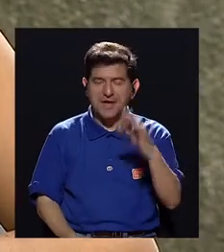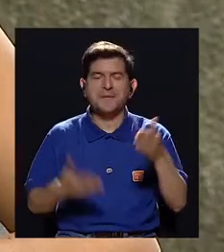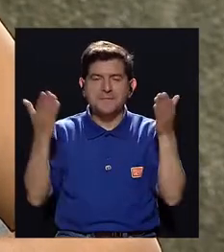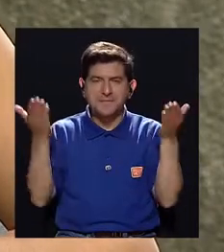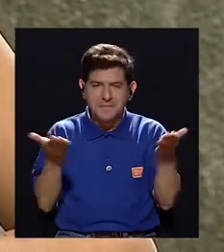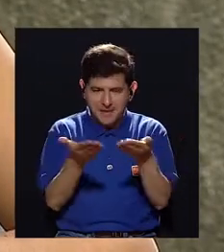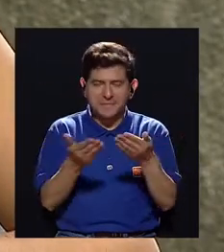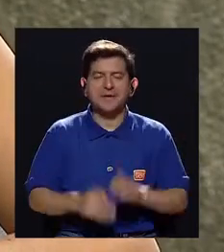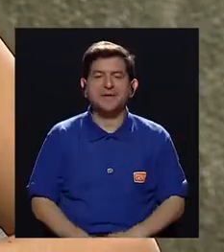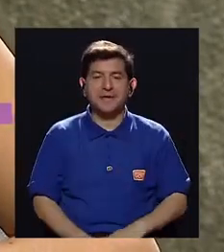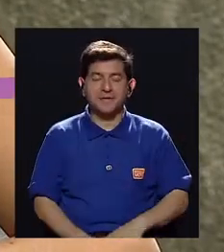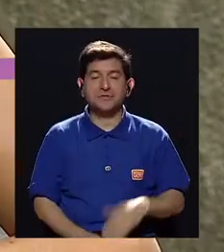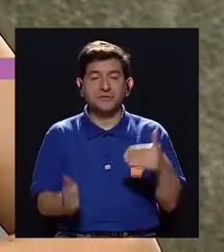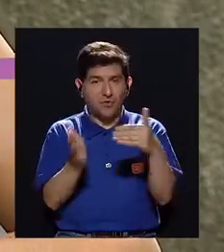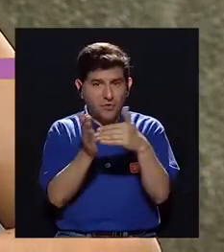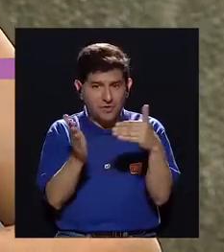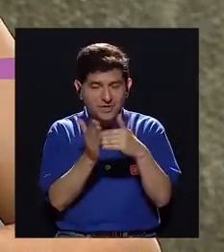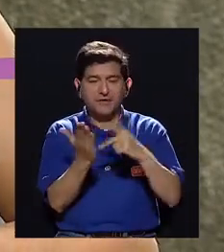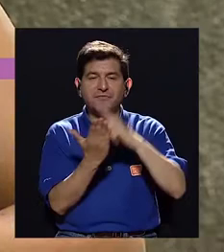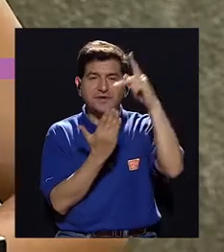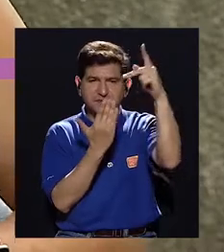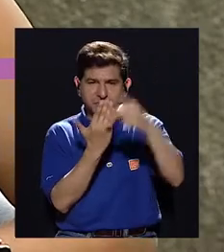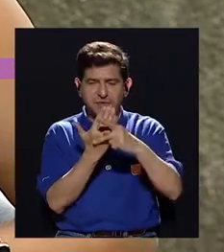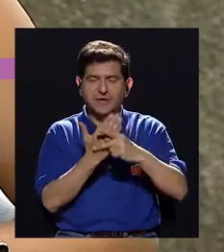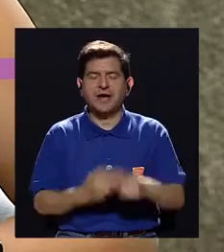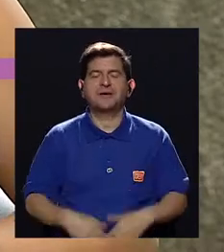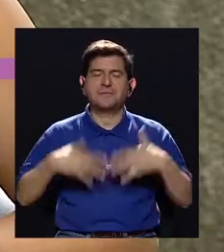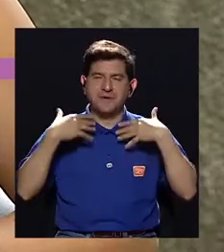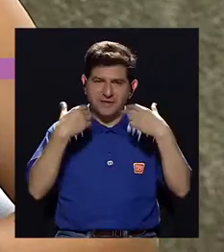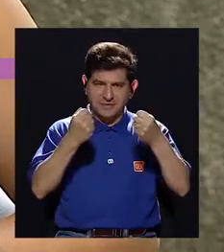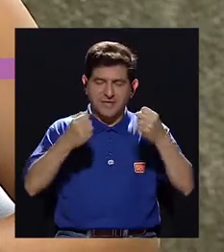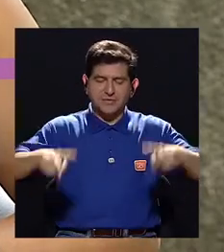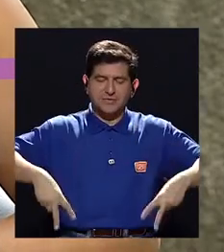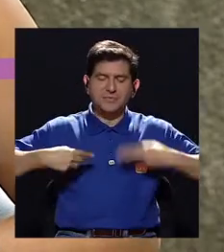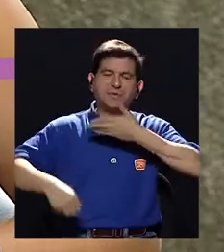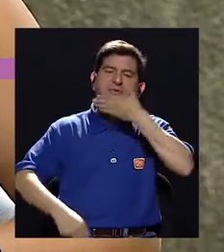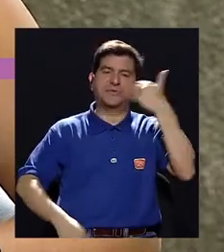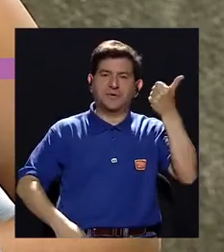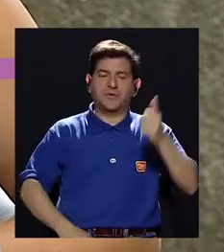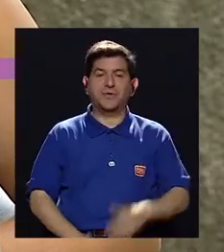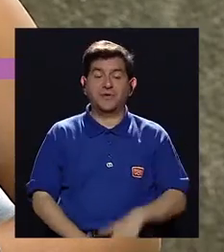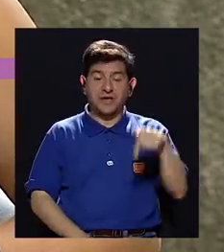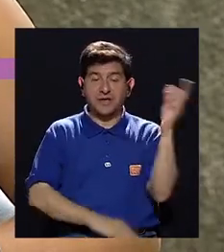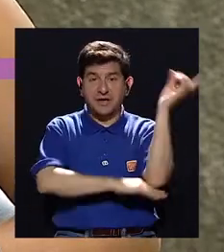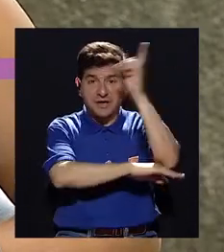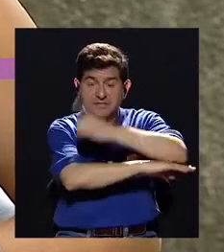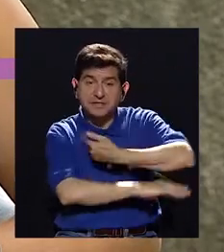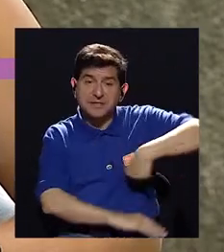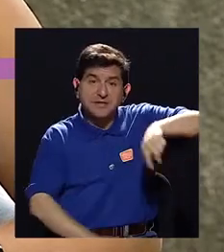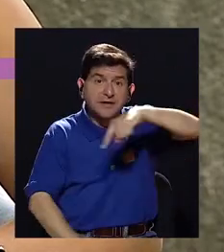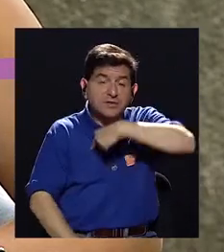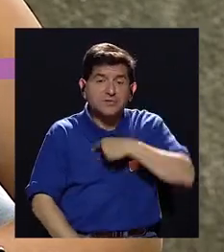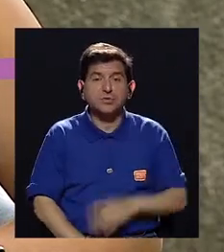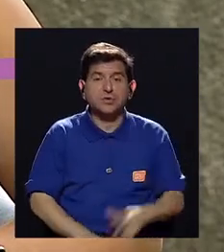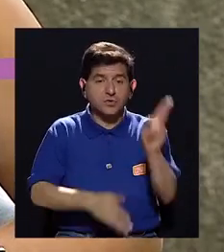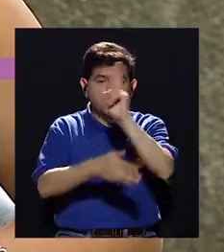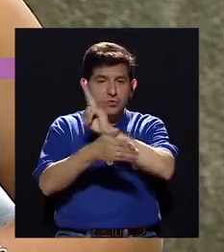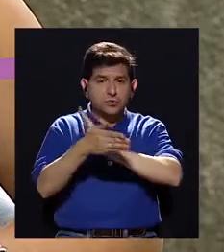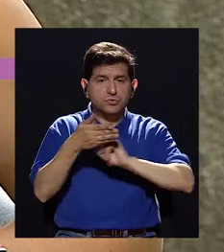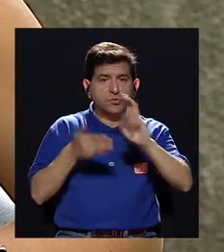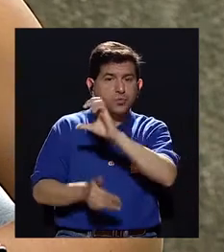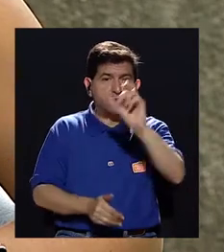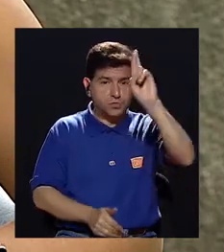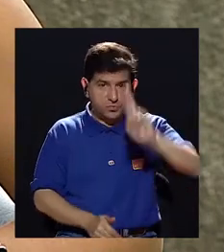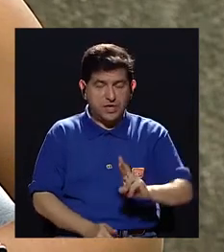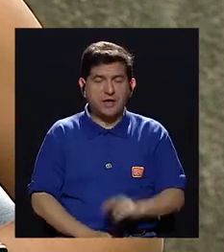Hola, ¿qué tal? Bienvenidos y bienvenidas una vez más a su telerrevista de salud Vivir Mejor. El día de hoy nos encontramos en la